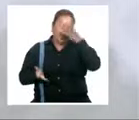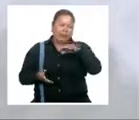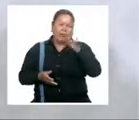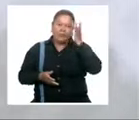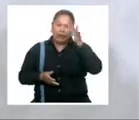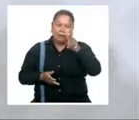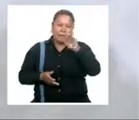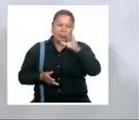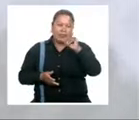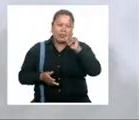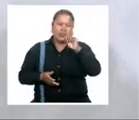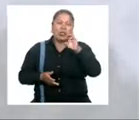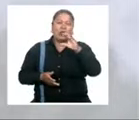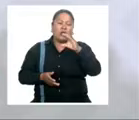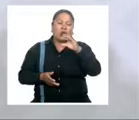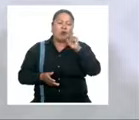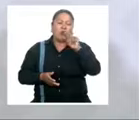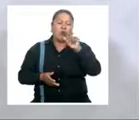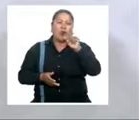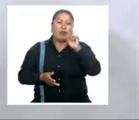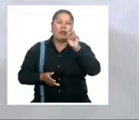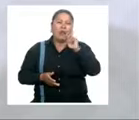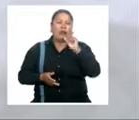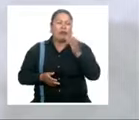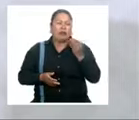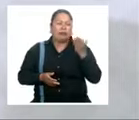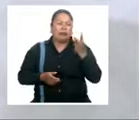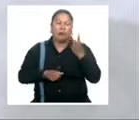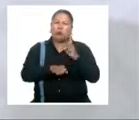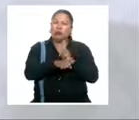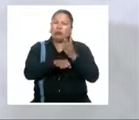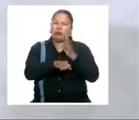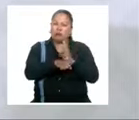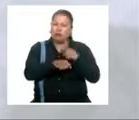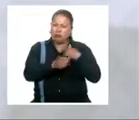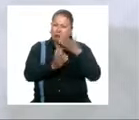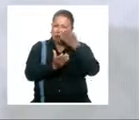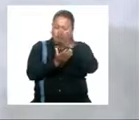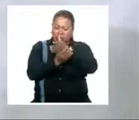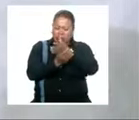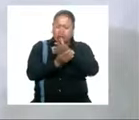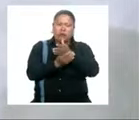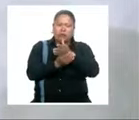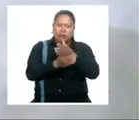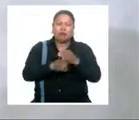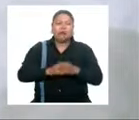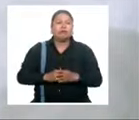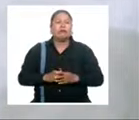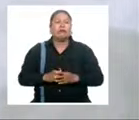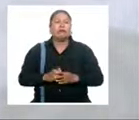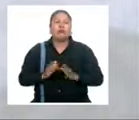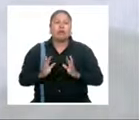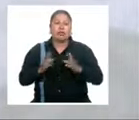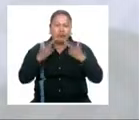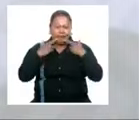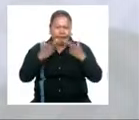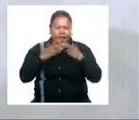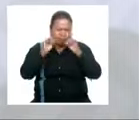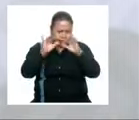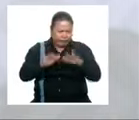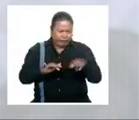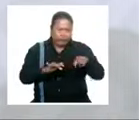Coatlán, yo estuve hace dos días en San Vicente, tuvimos una asamblea con la